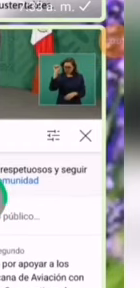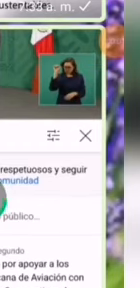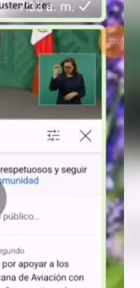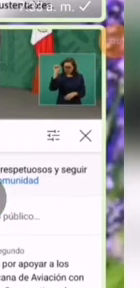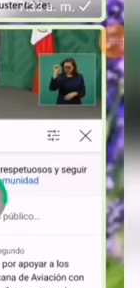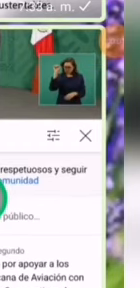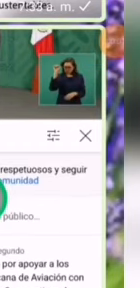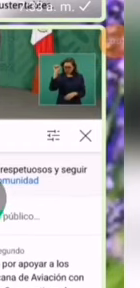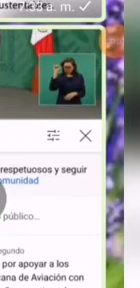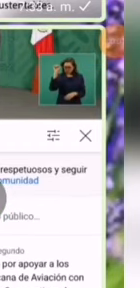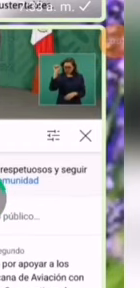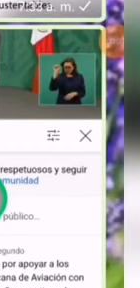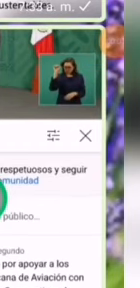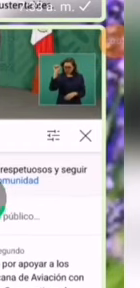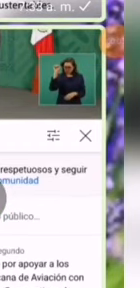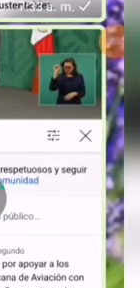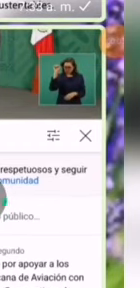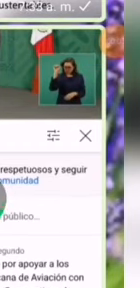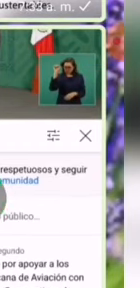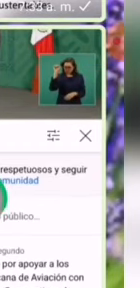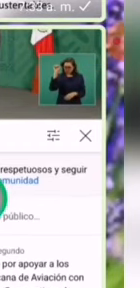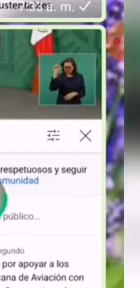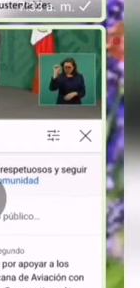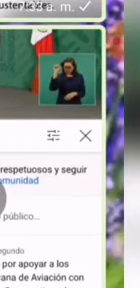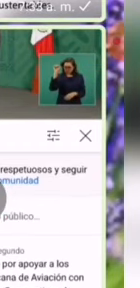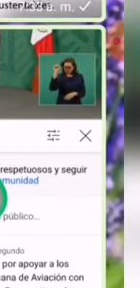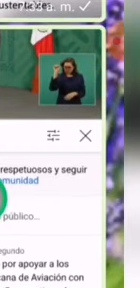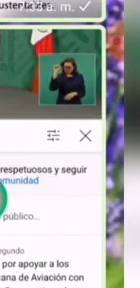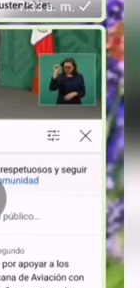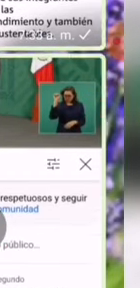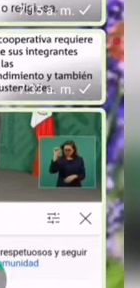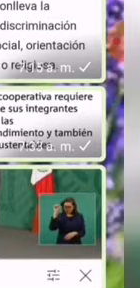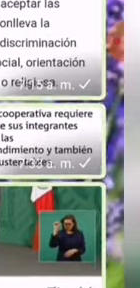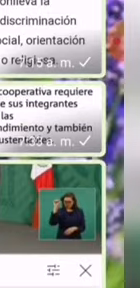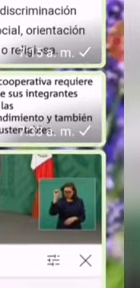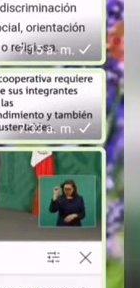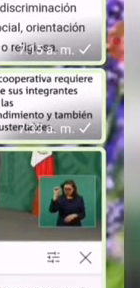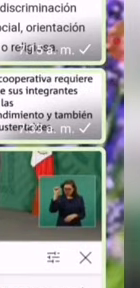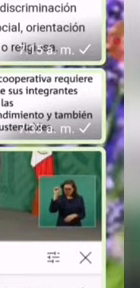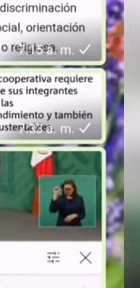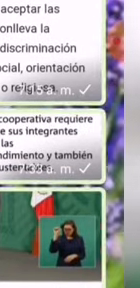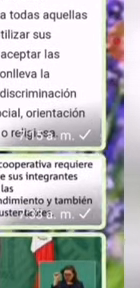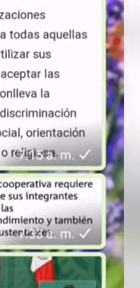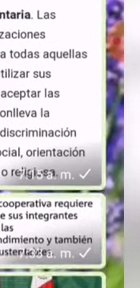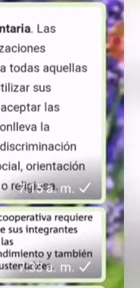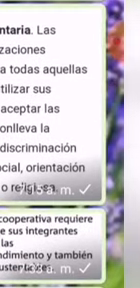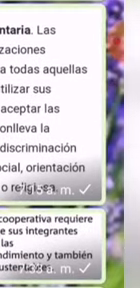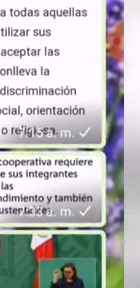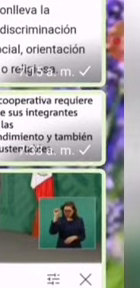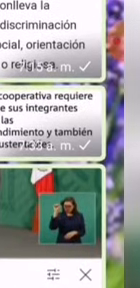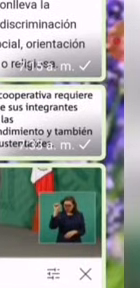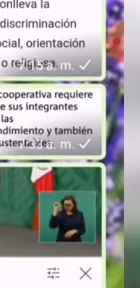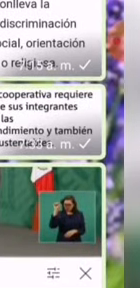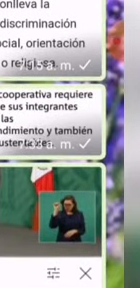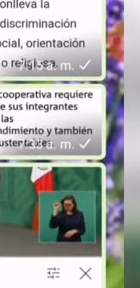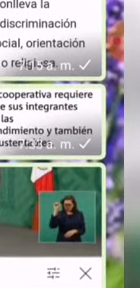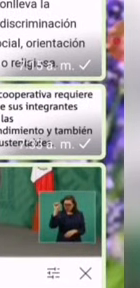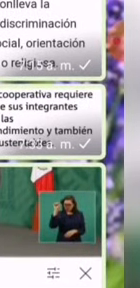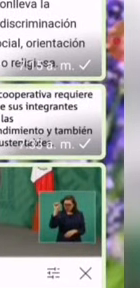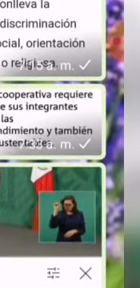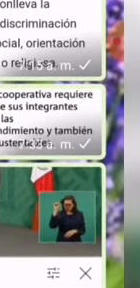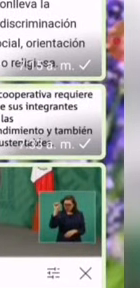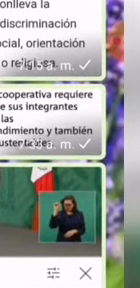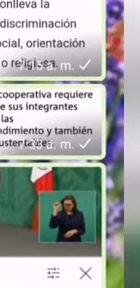Compañeros, amigos, seguidores de Alas Cortadas, muchas gracias. A nombre de René Ulibarri, una servidora, Paulina Subillaga, les damos la más cordial